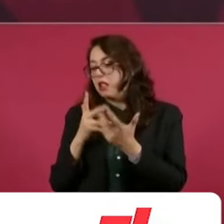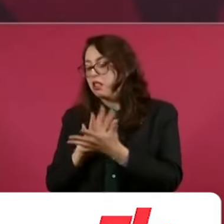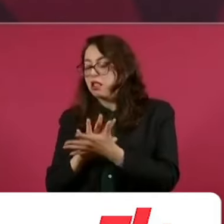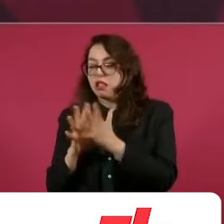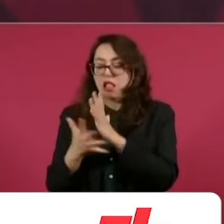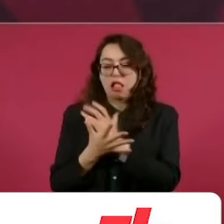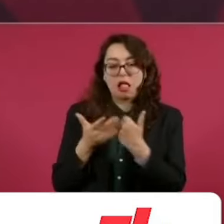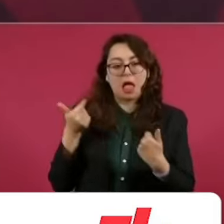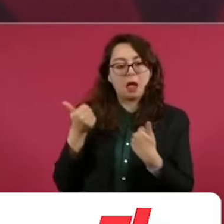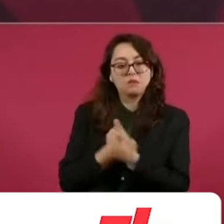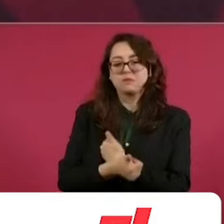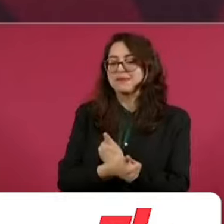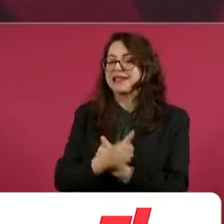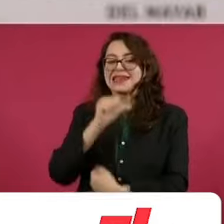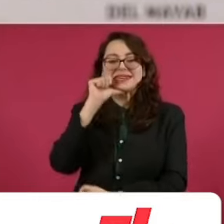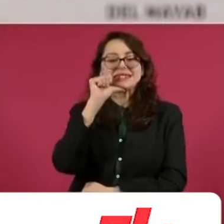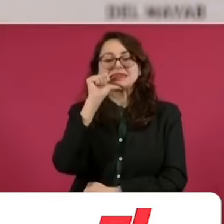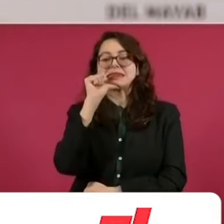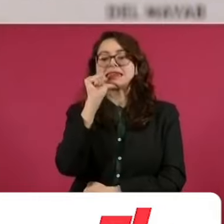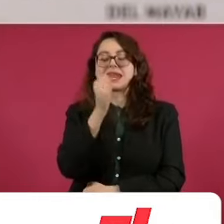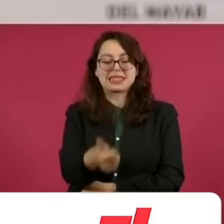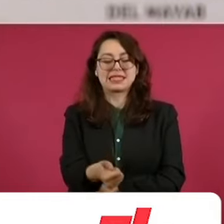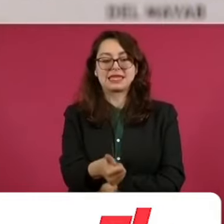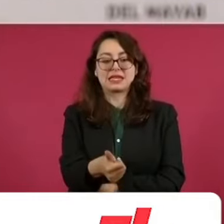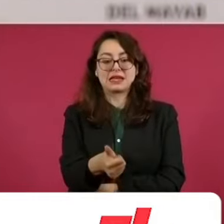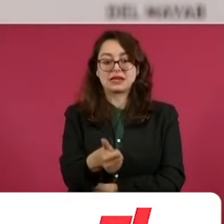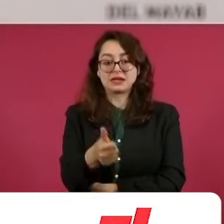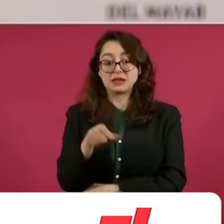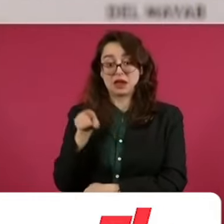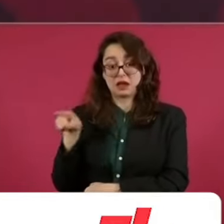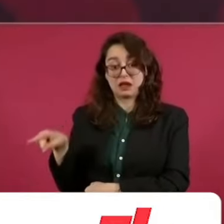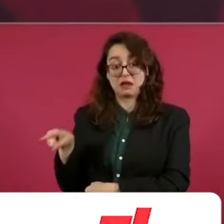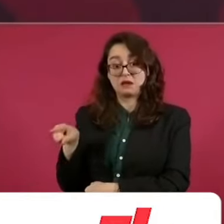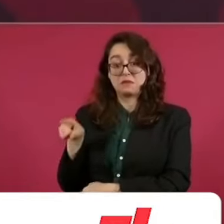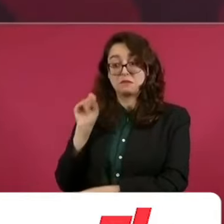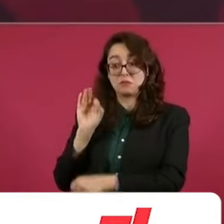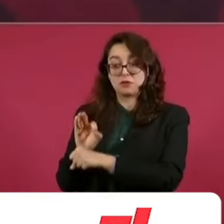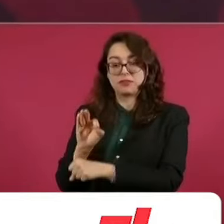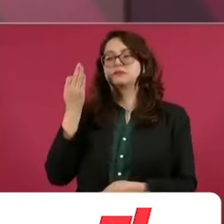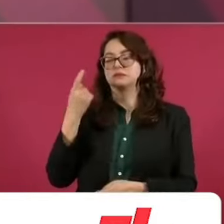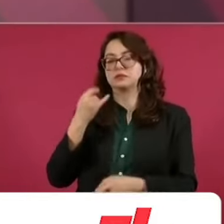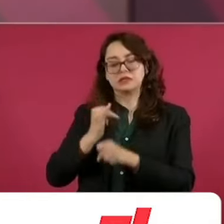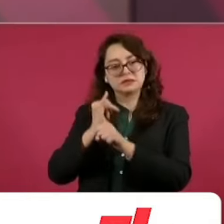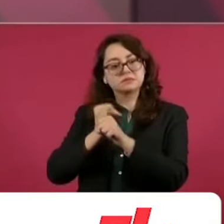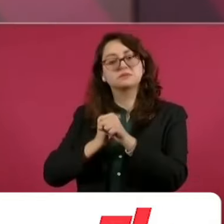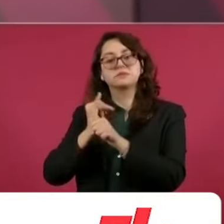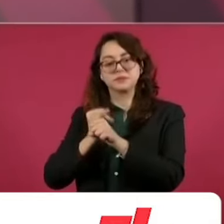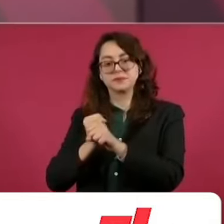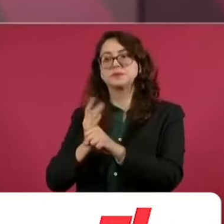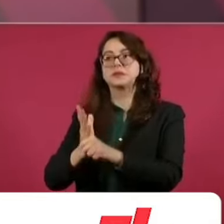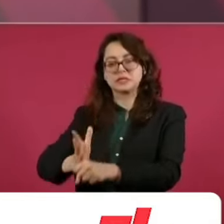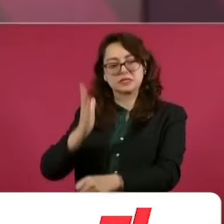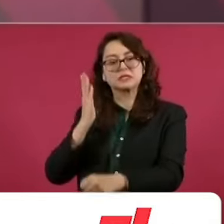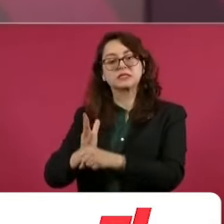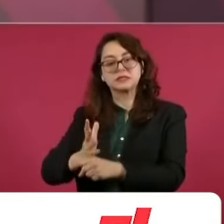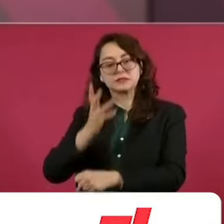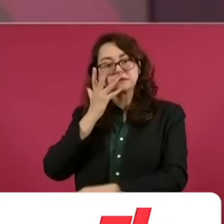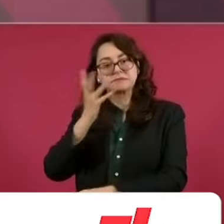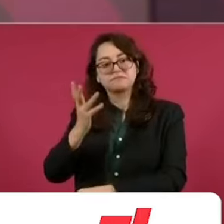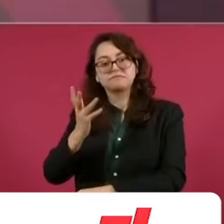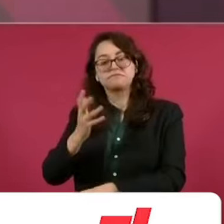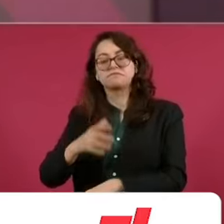injerencia, tentación de querer proteger a los responsables. Envío mi